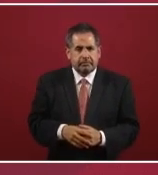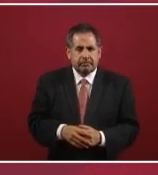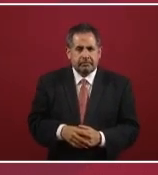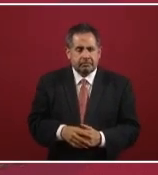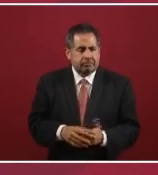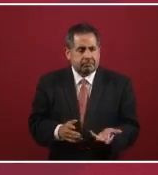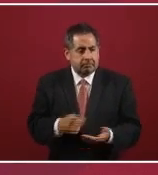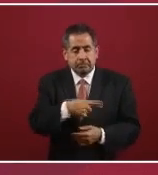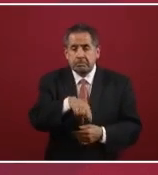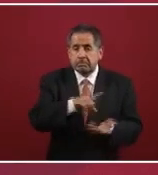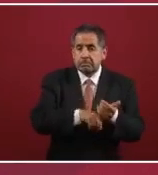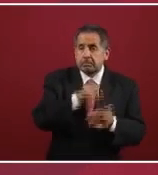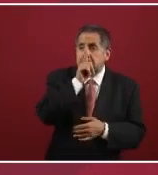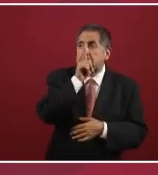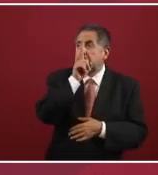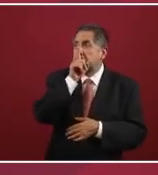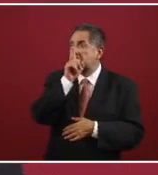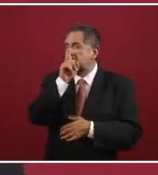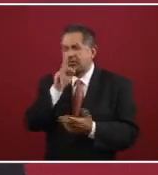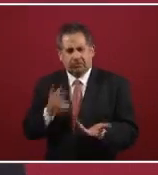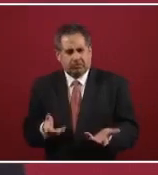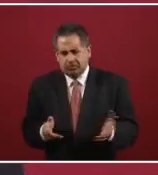y nadie dice nada